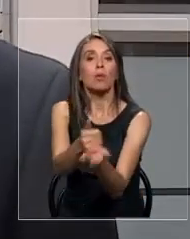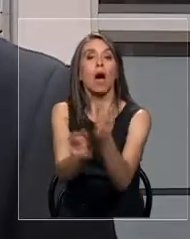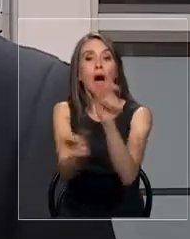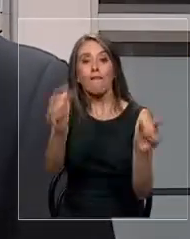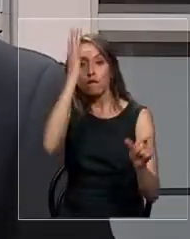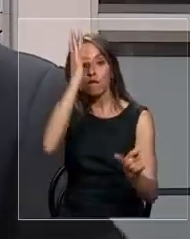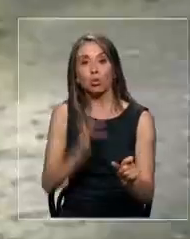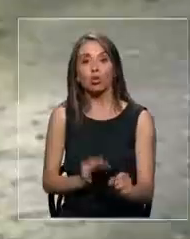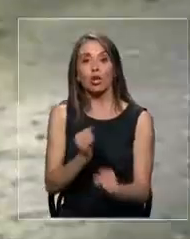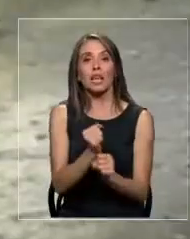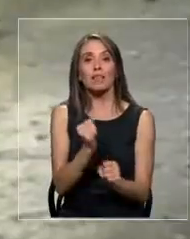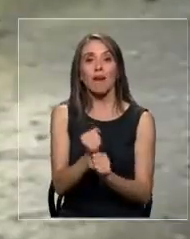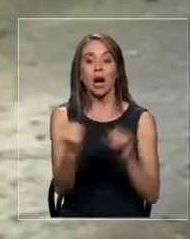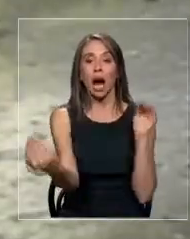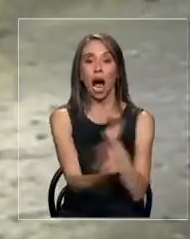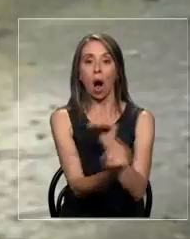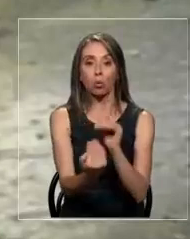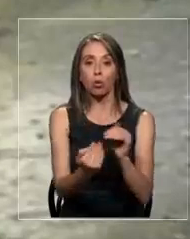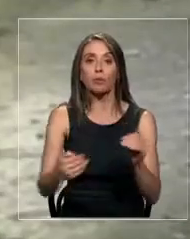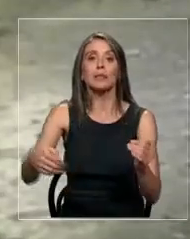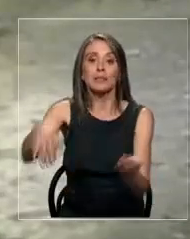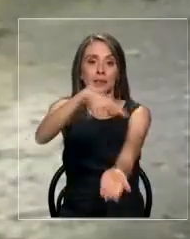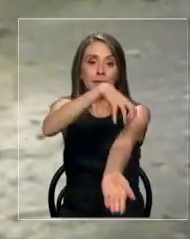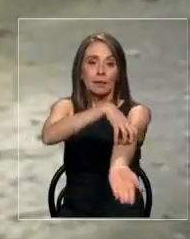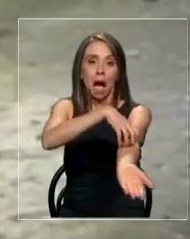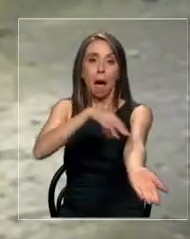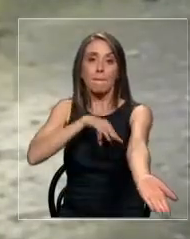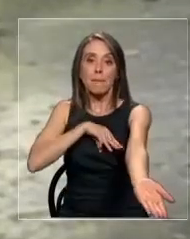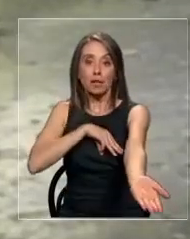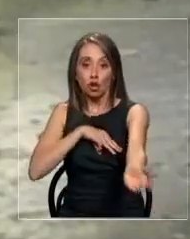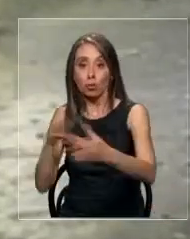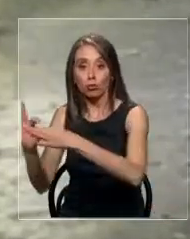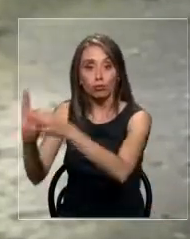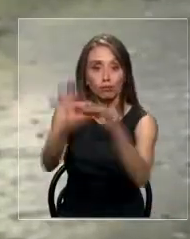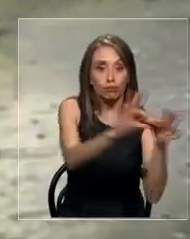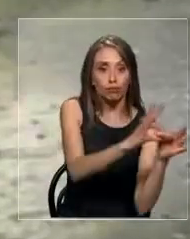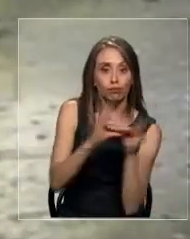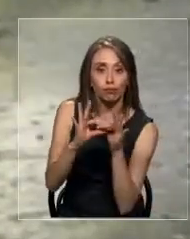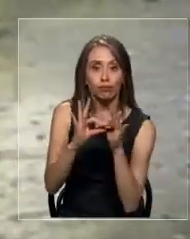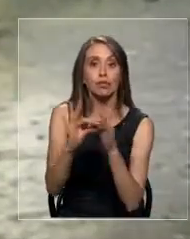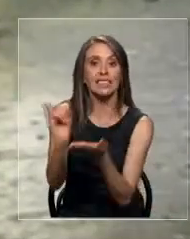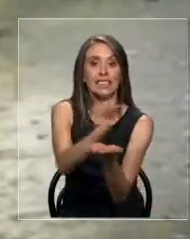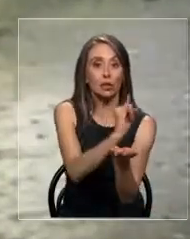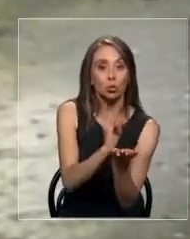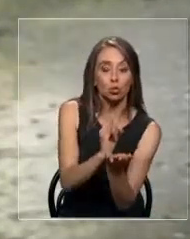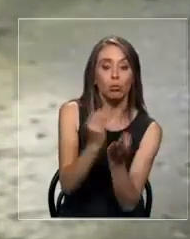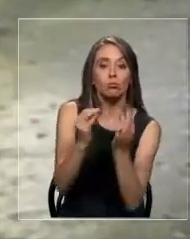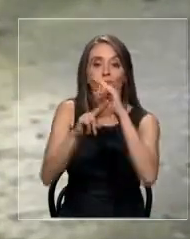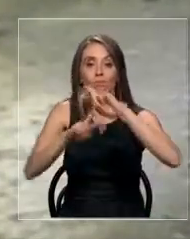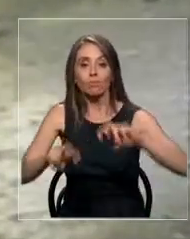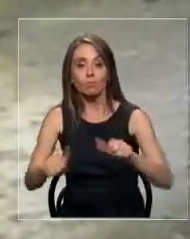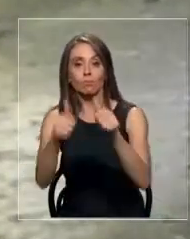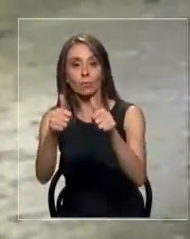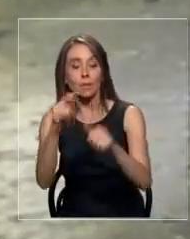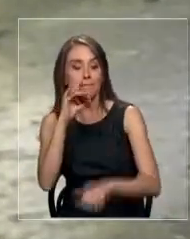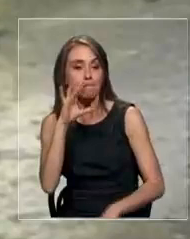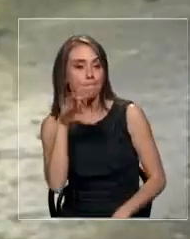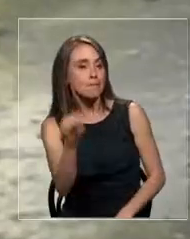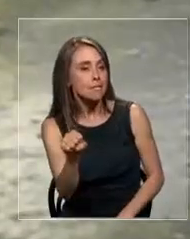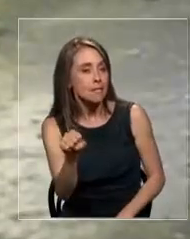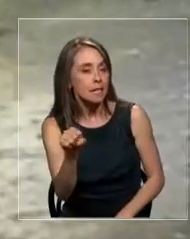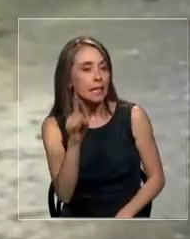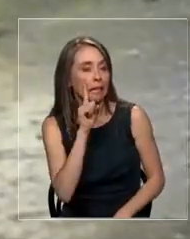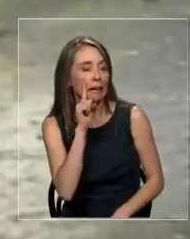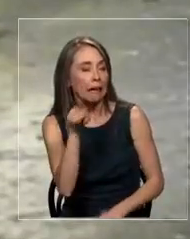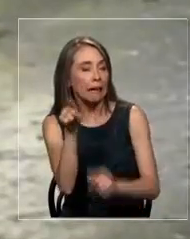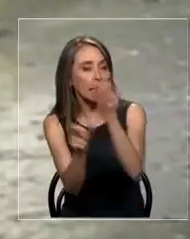de las autopistas a nivel metropolitano, es lo que nos ha permitido tener un éxito investigativo, en primer lugar en la identificación de